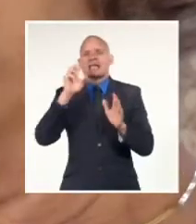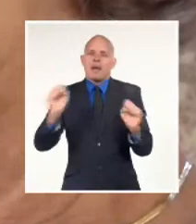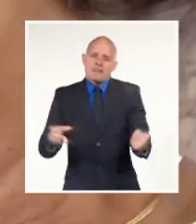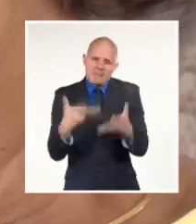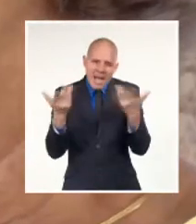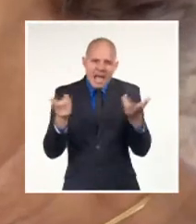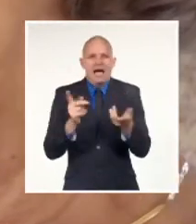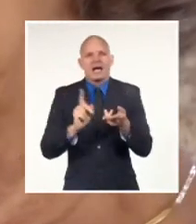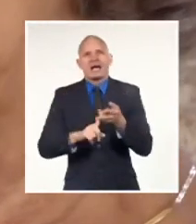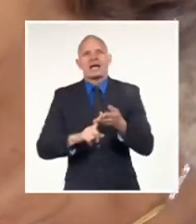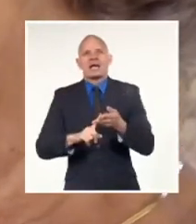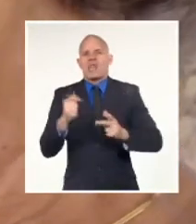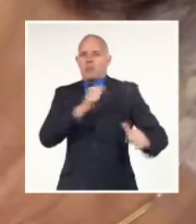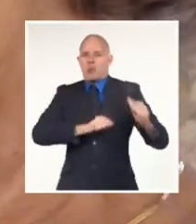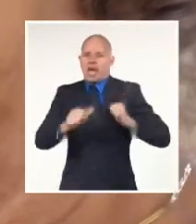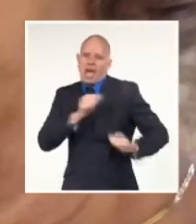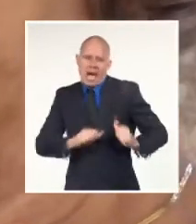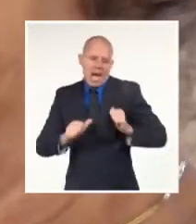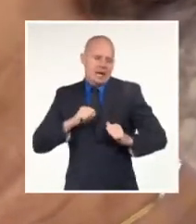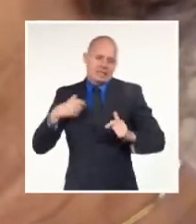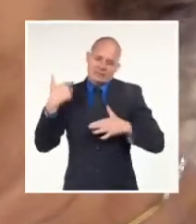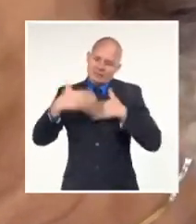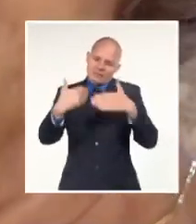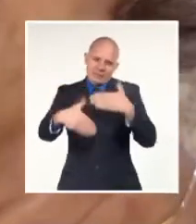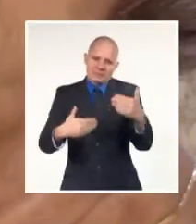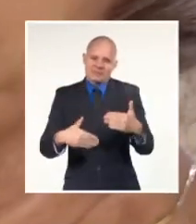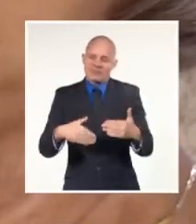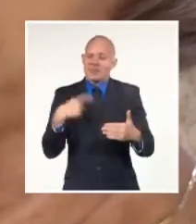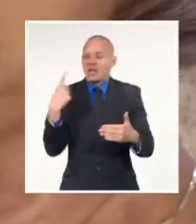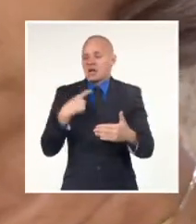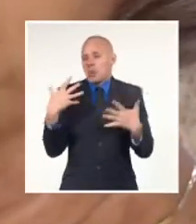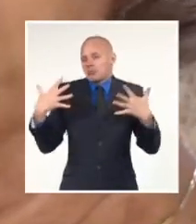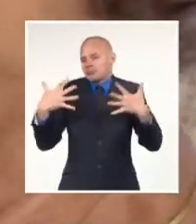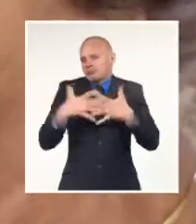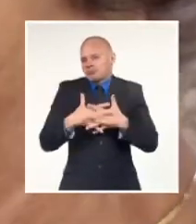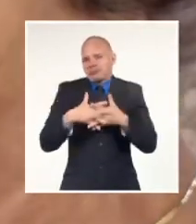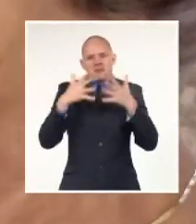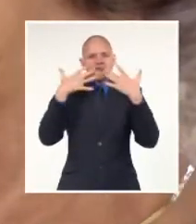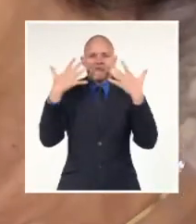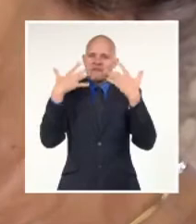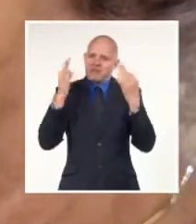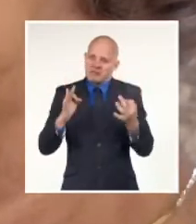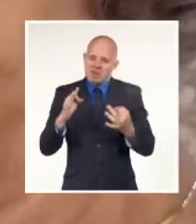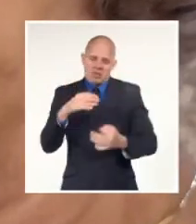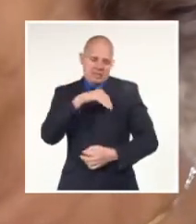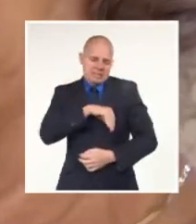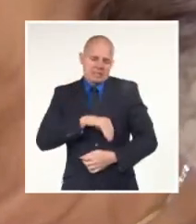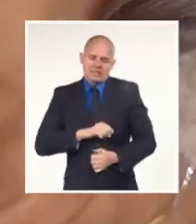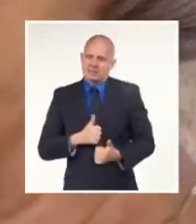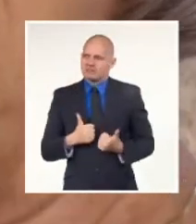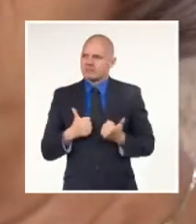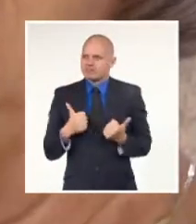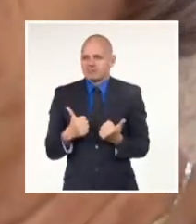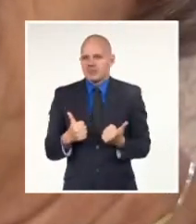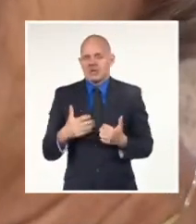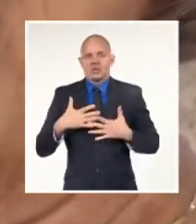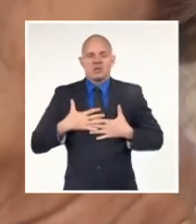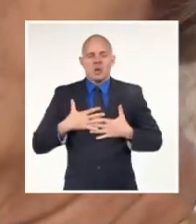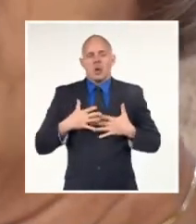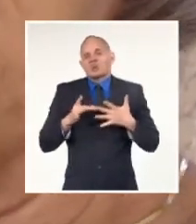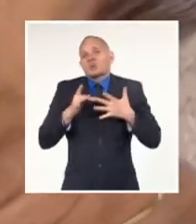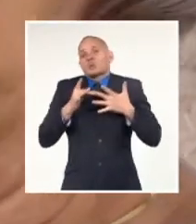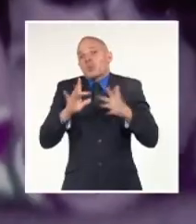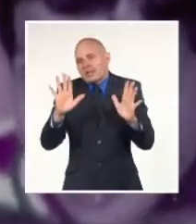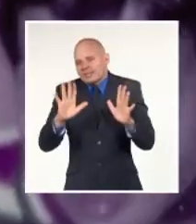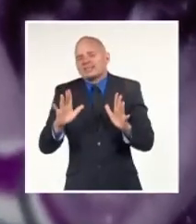Y hemos construido nuestra vida muy feliz. Yo me siento que he sido muy bendecida